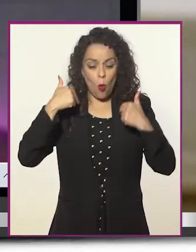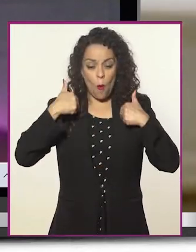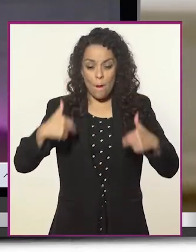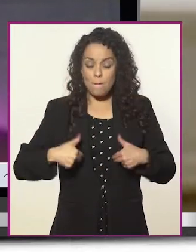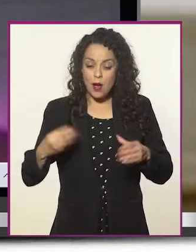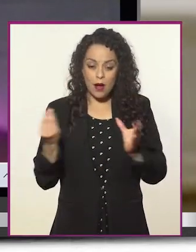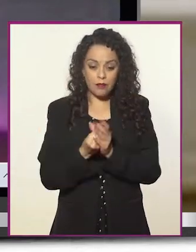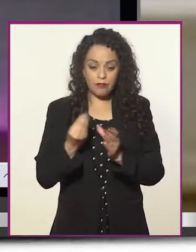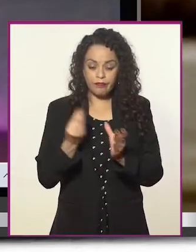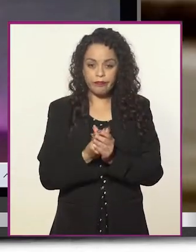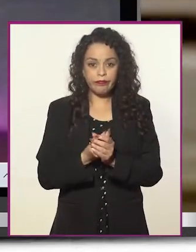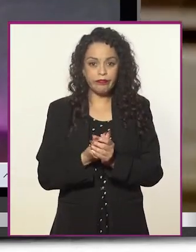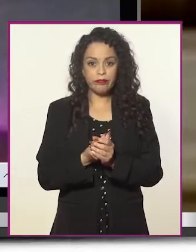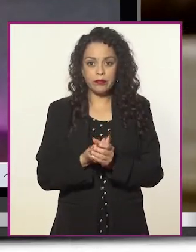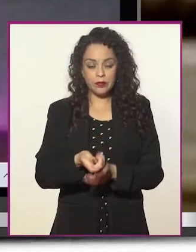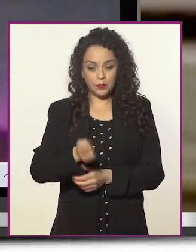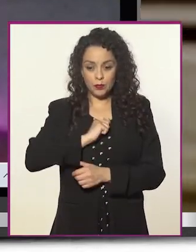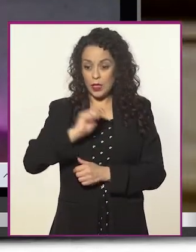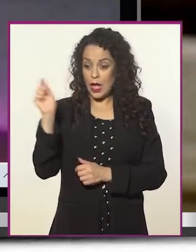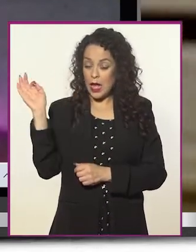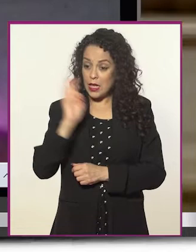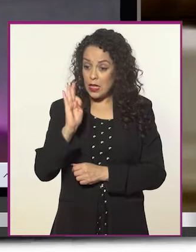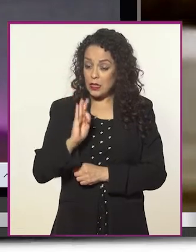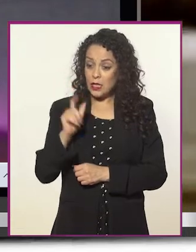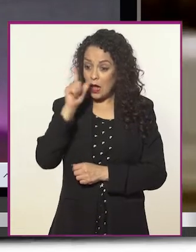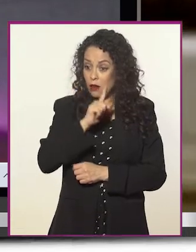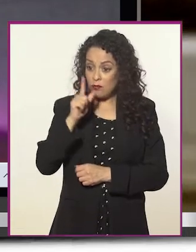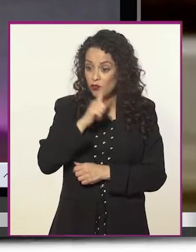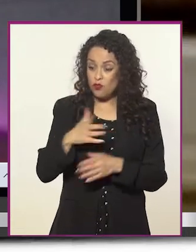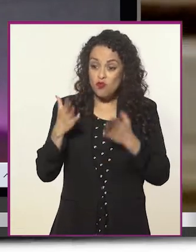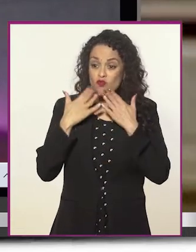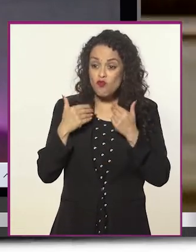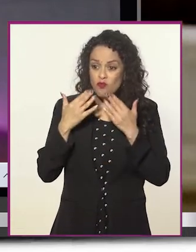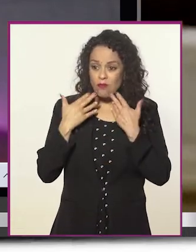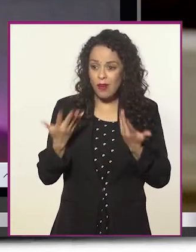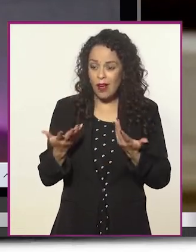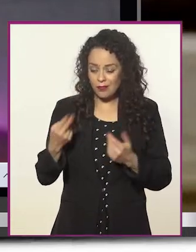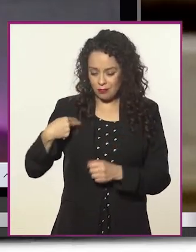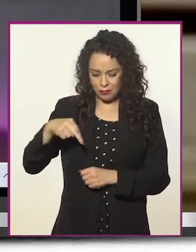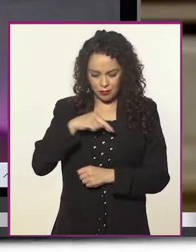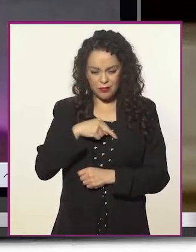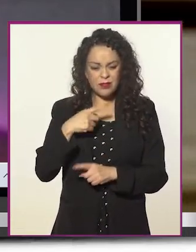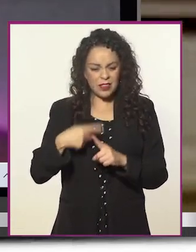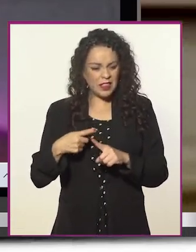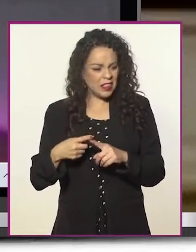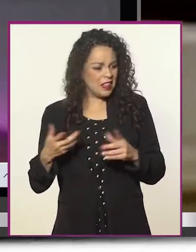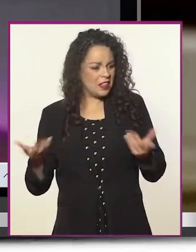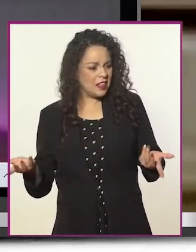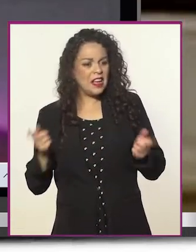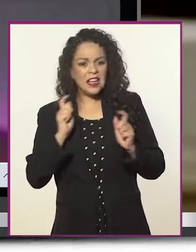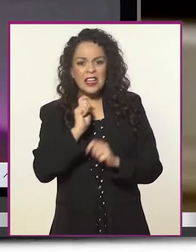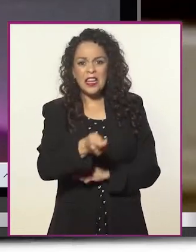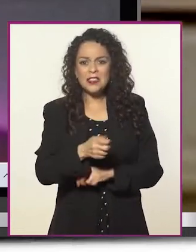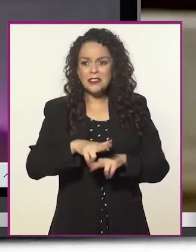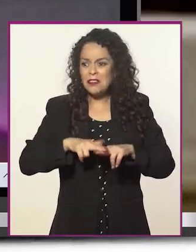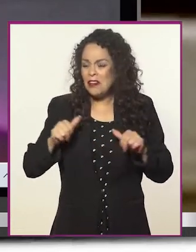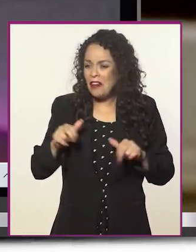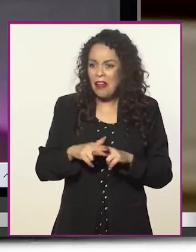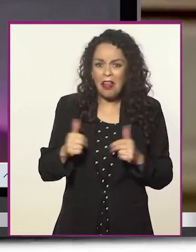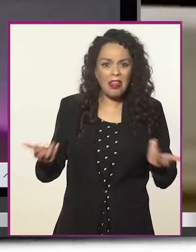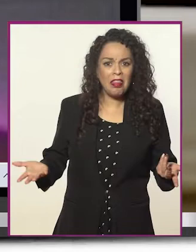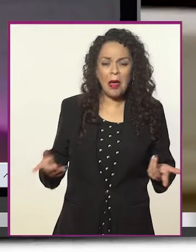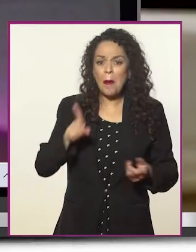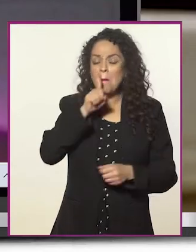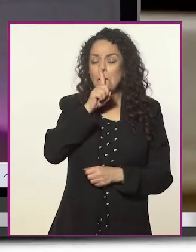humanidad. Sin el lenguaje no seríamos lo que somos y no habríamos logrado lo que